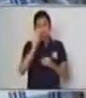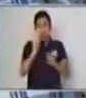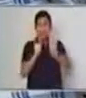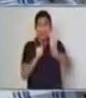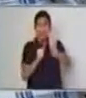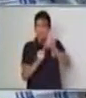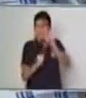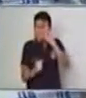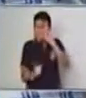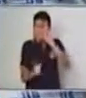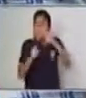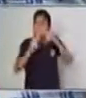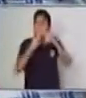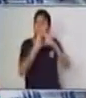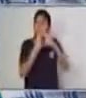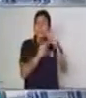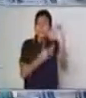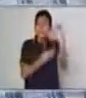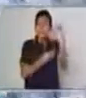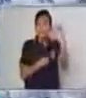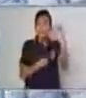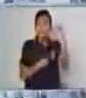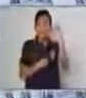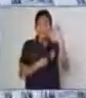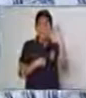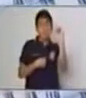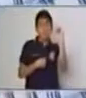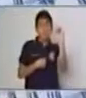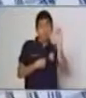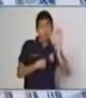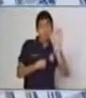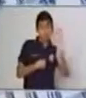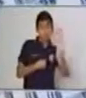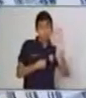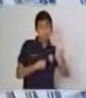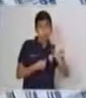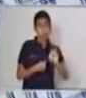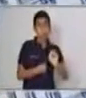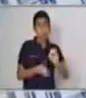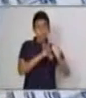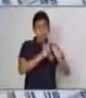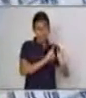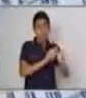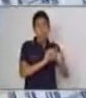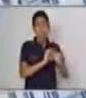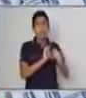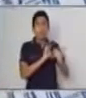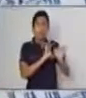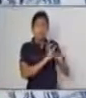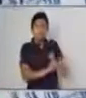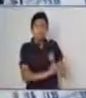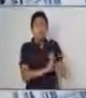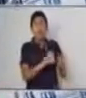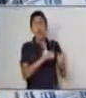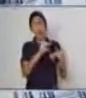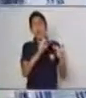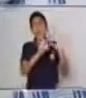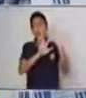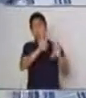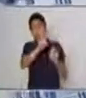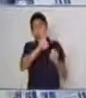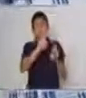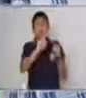0. 3, 6, 9,